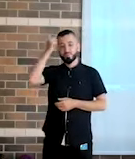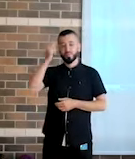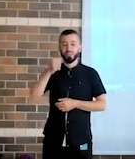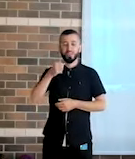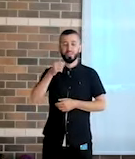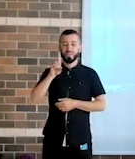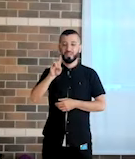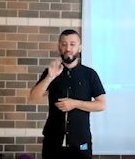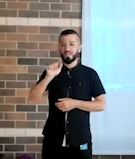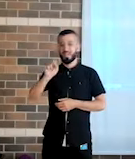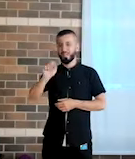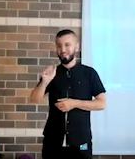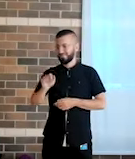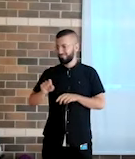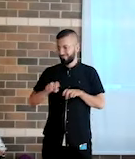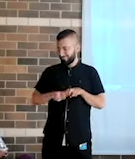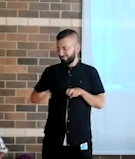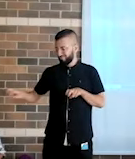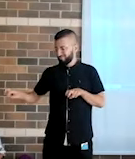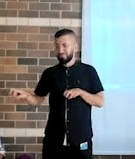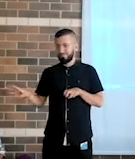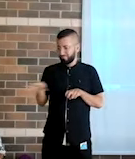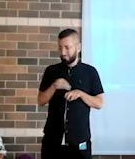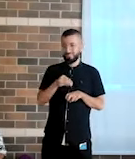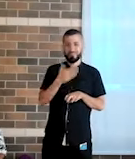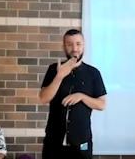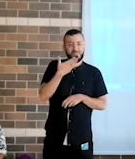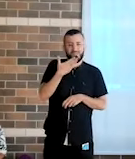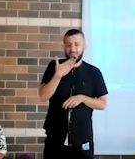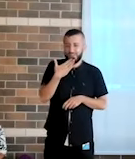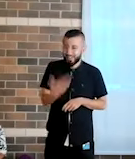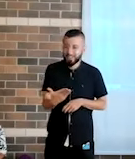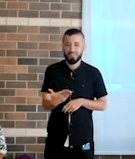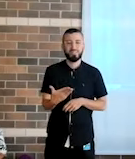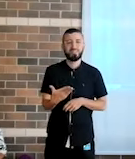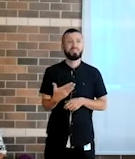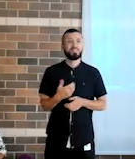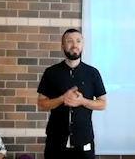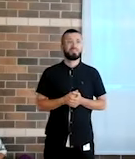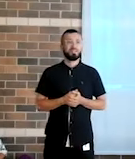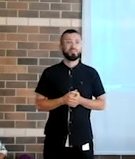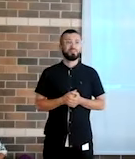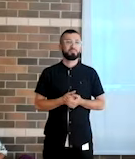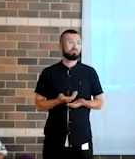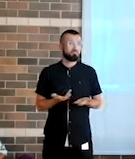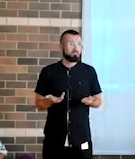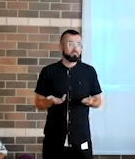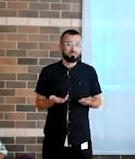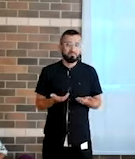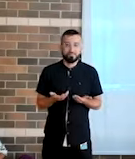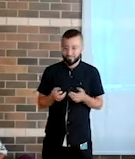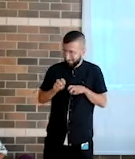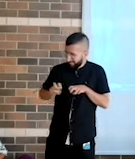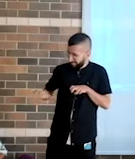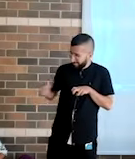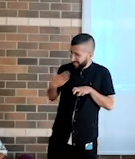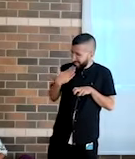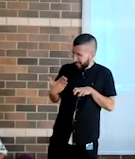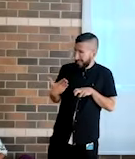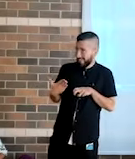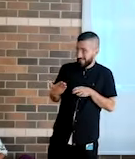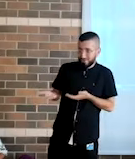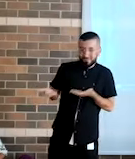que es un agradecimiento muy grato porque gracias a usted se pudo dar este